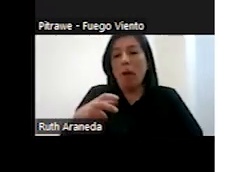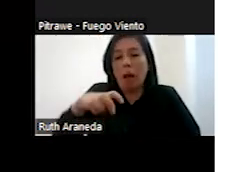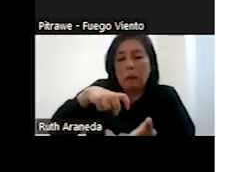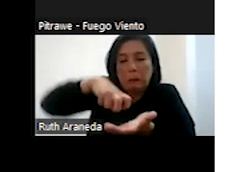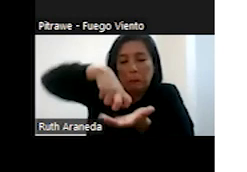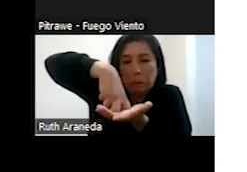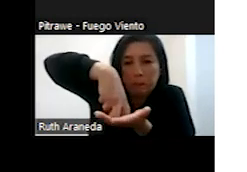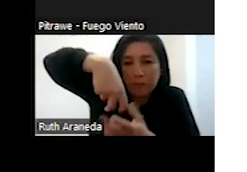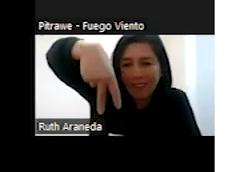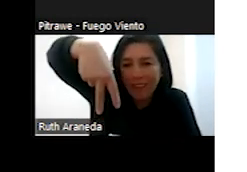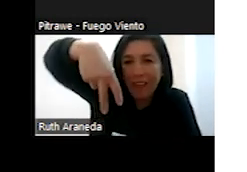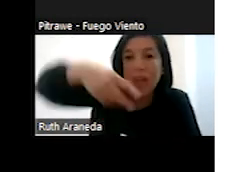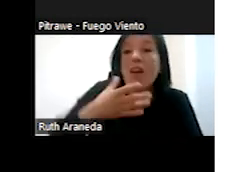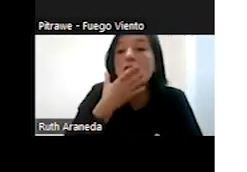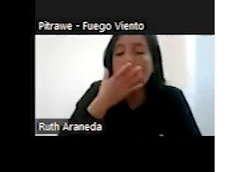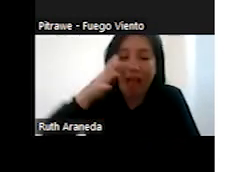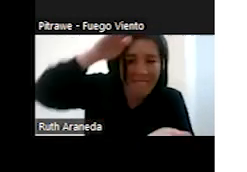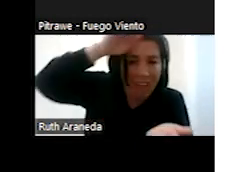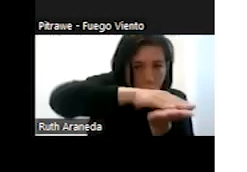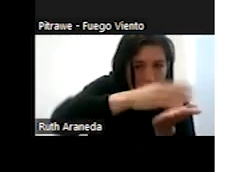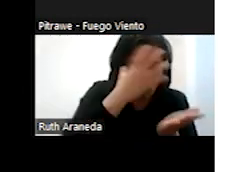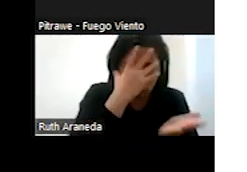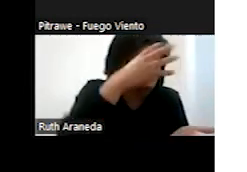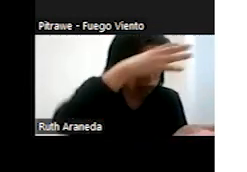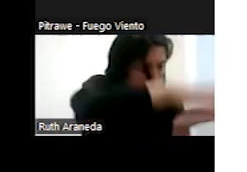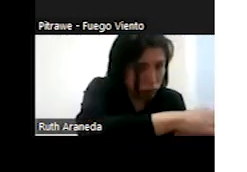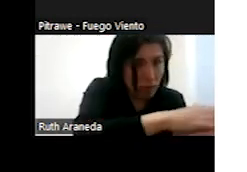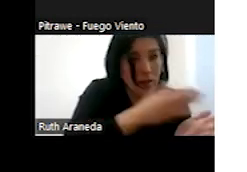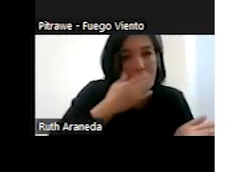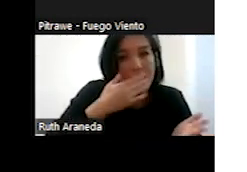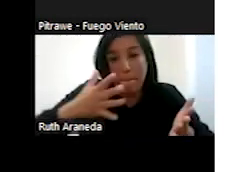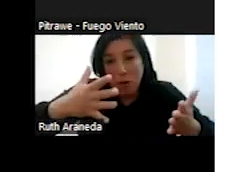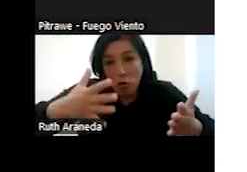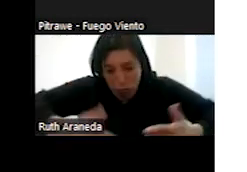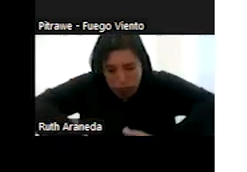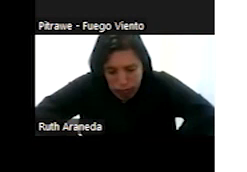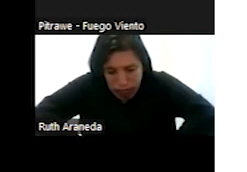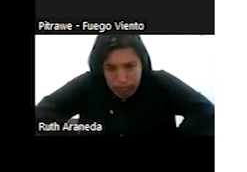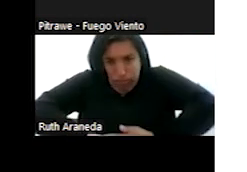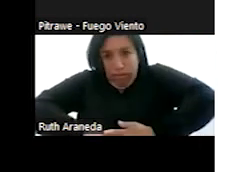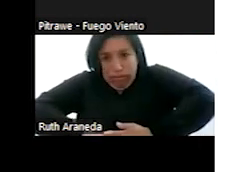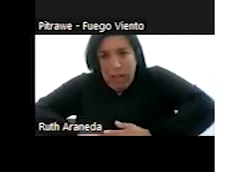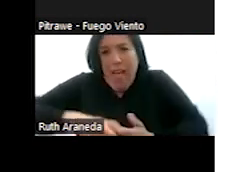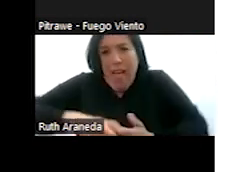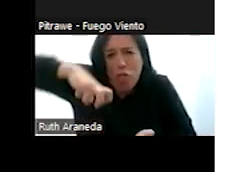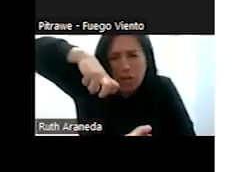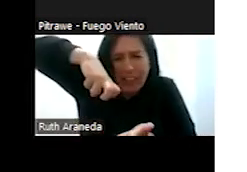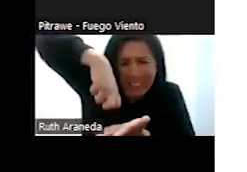cúbito ventral, o sea, boca abajo, las manos por debajo del abdomen, pero las rodillas flectadas, además hay que